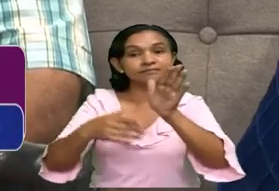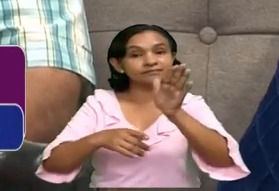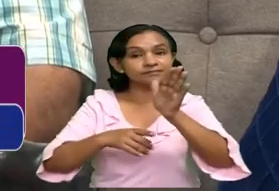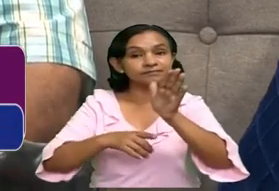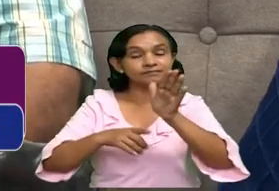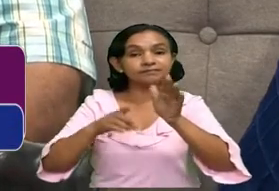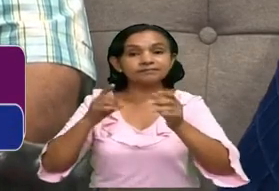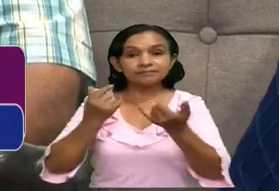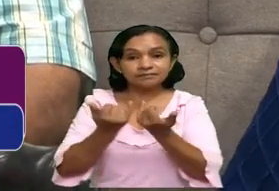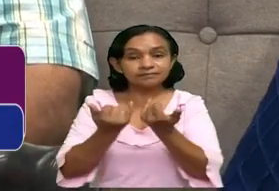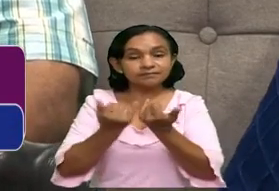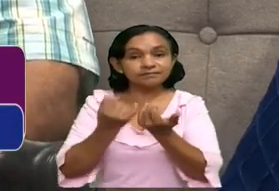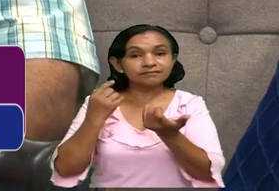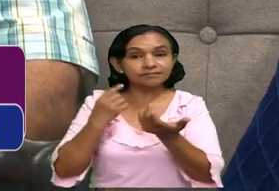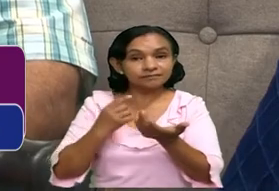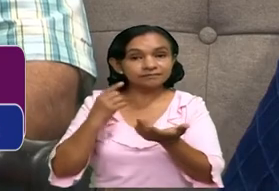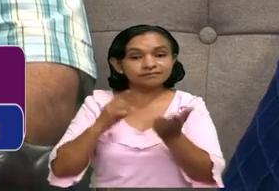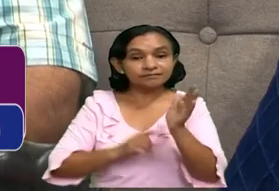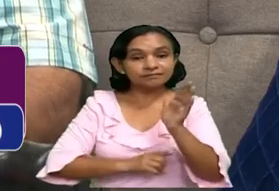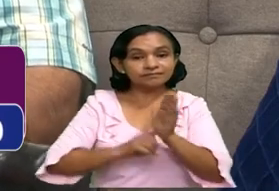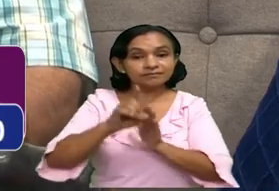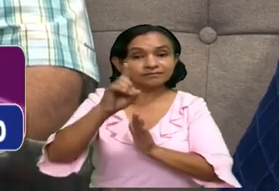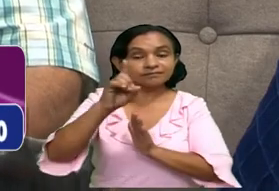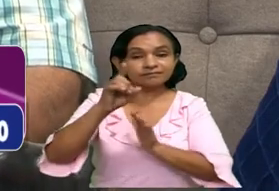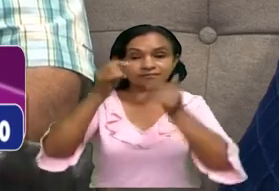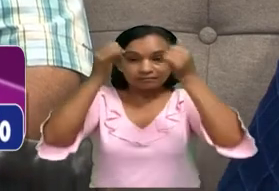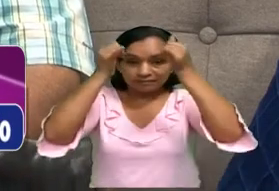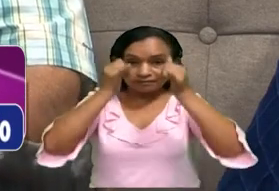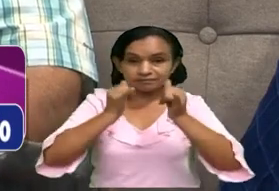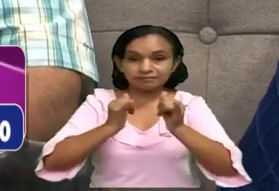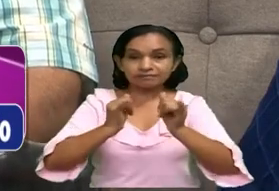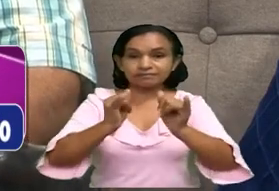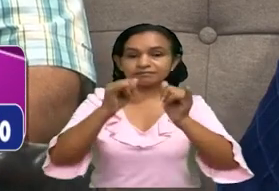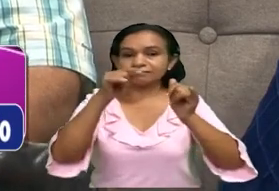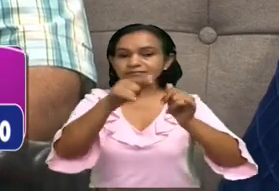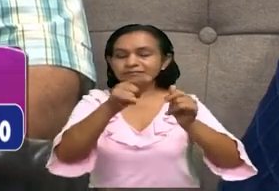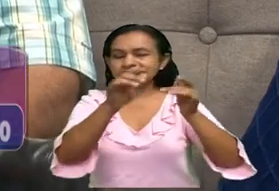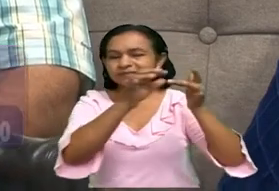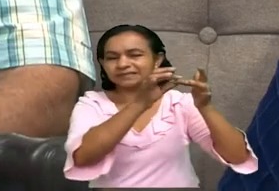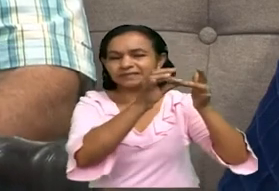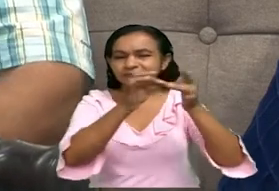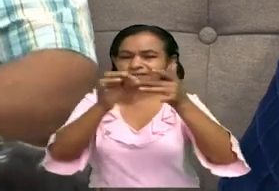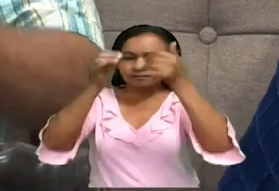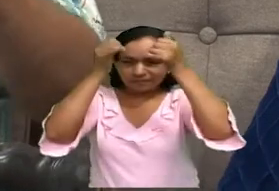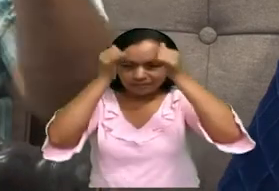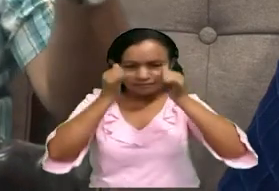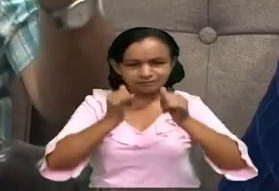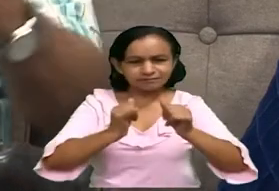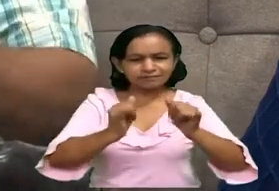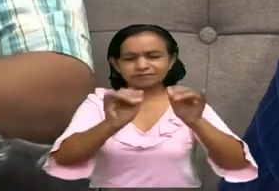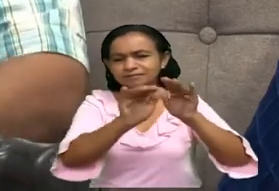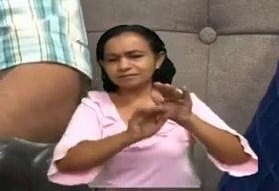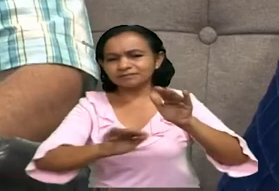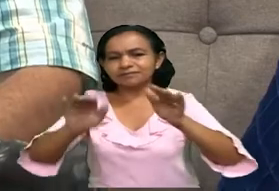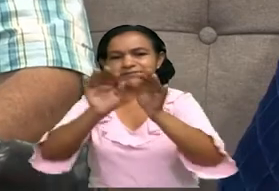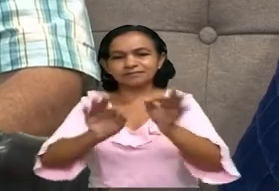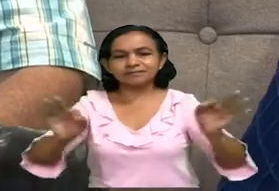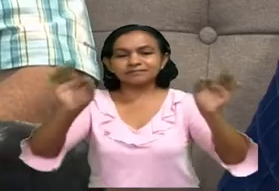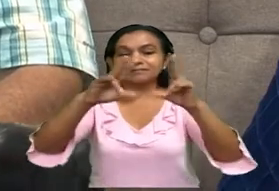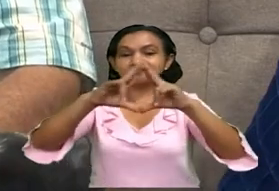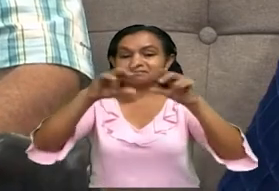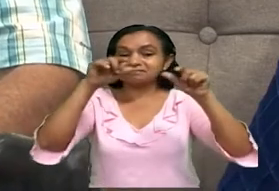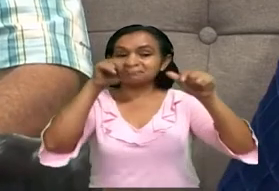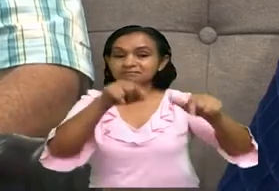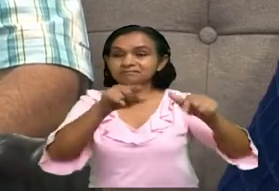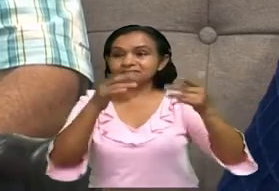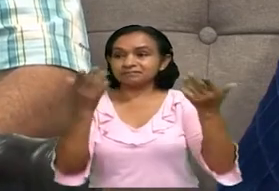Ganadería. Estamos hablando de Chontales, ¿verdad?, que es la cuna de la ganadería nacional, el departamento ganadero más importante del país.